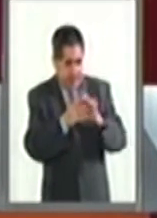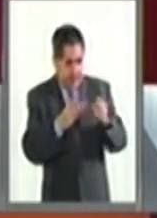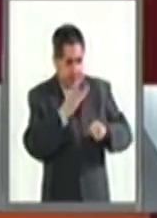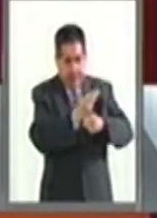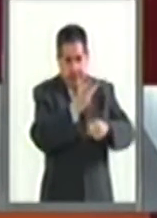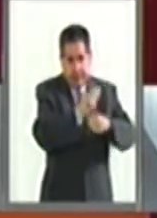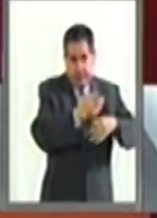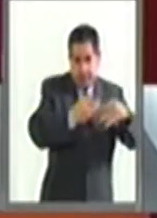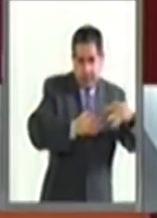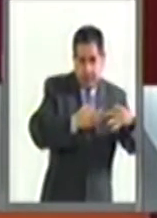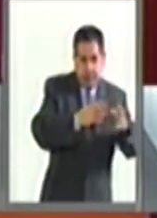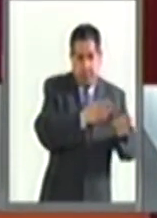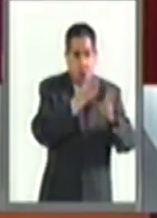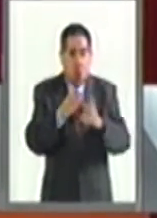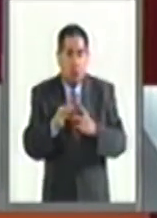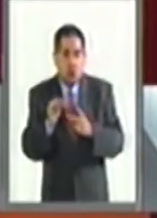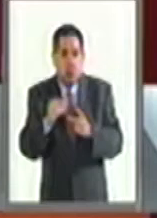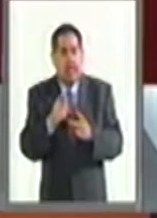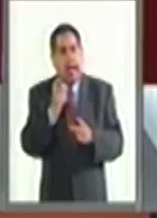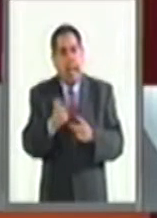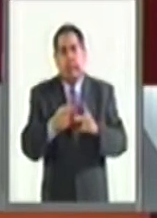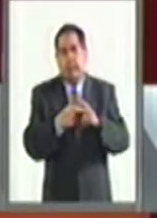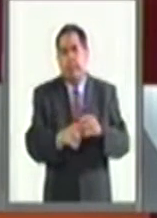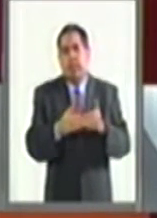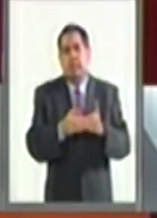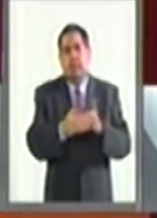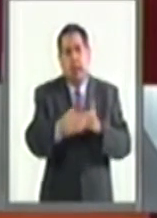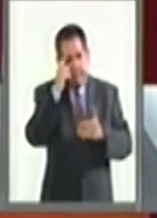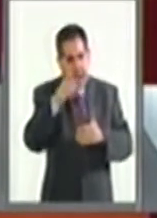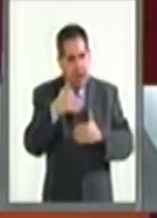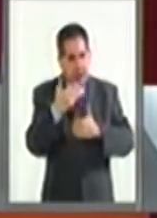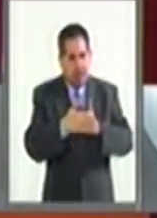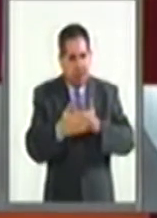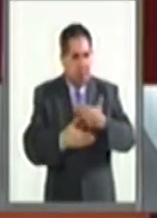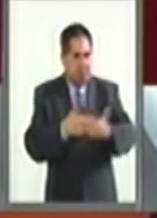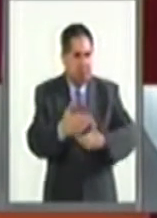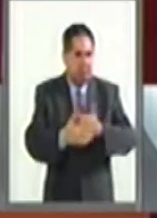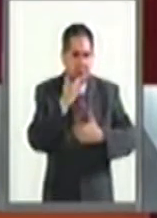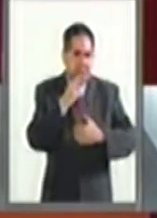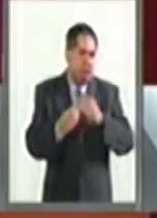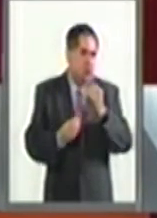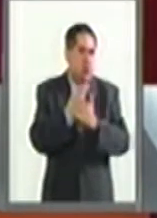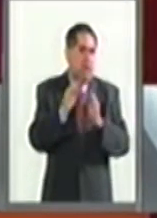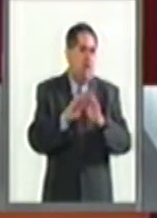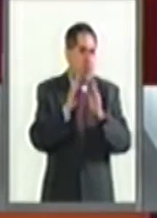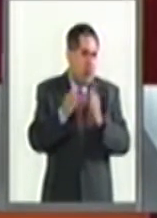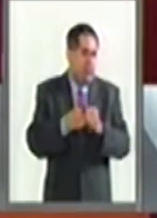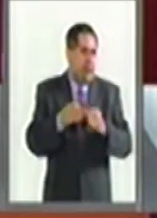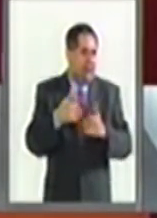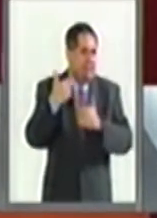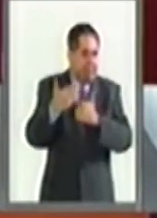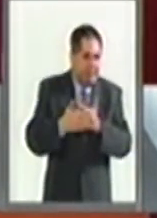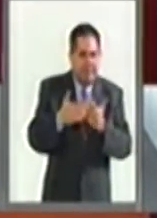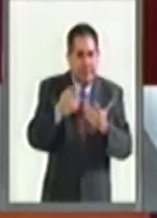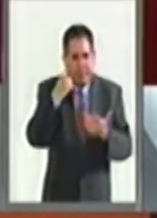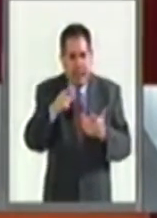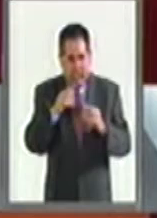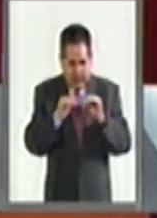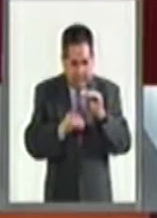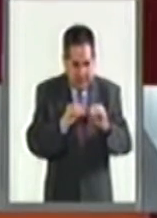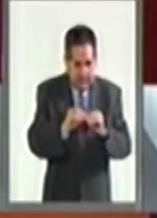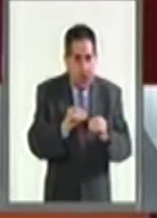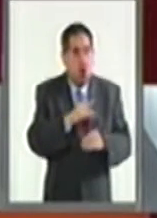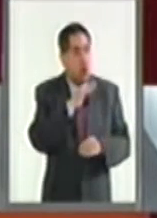de justicia es el inicio para dar pauta a nuevos mecanismos que permitan minimizar